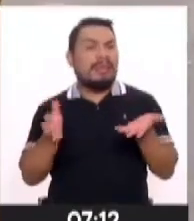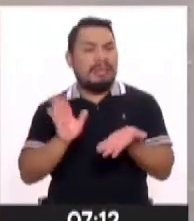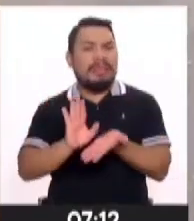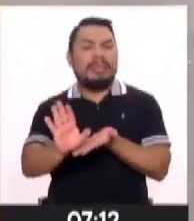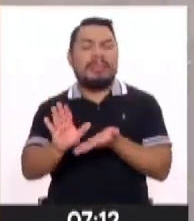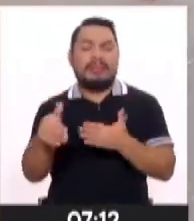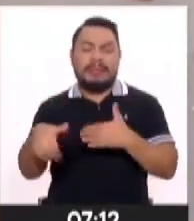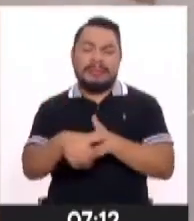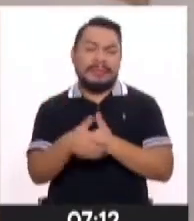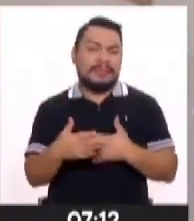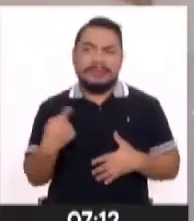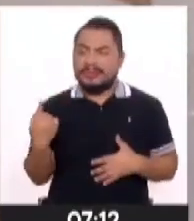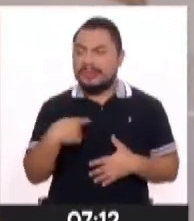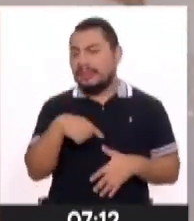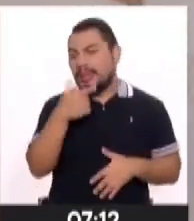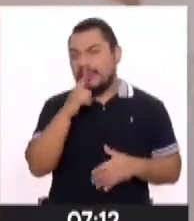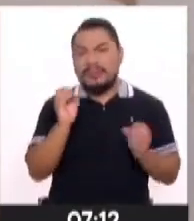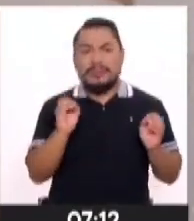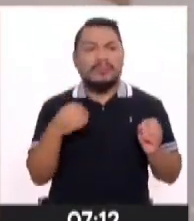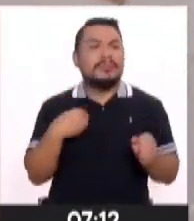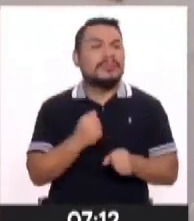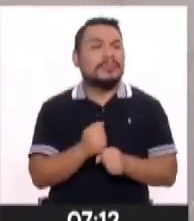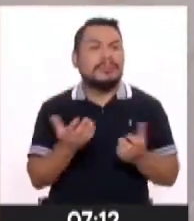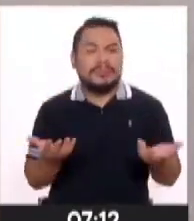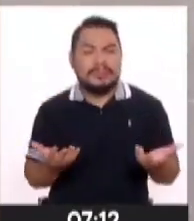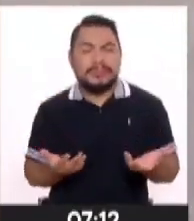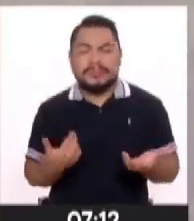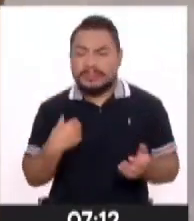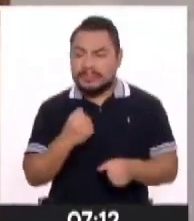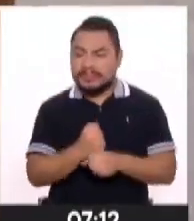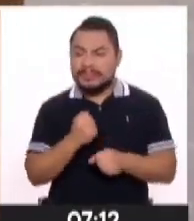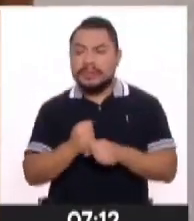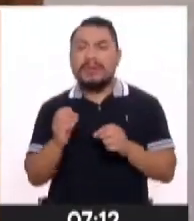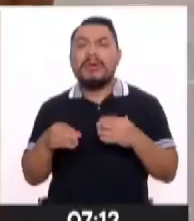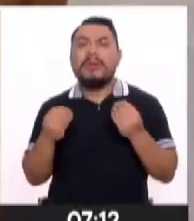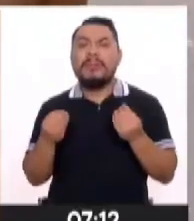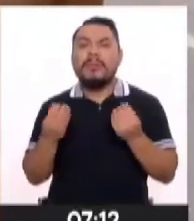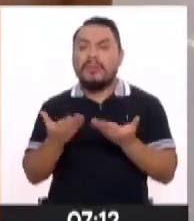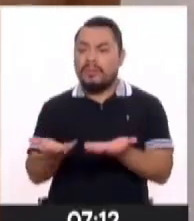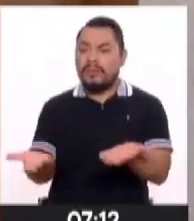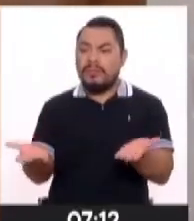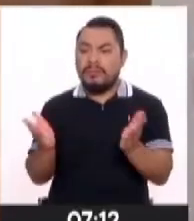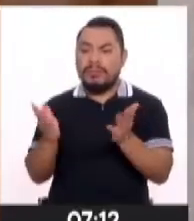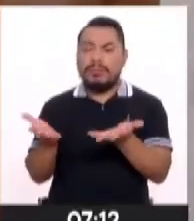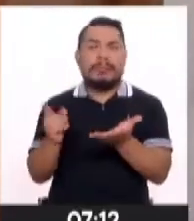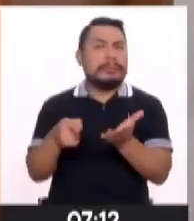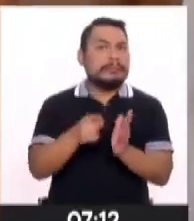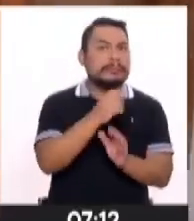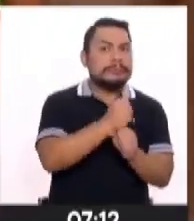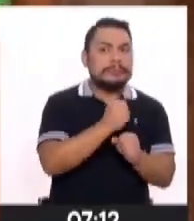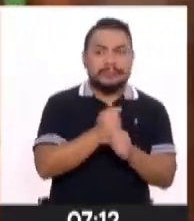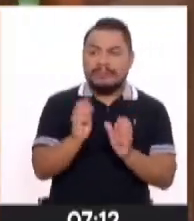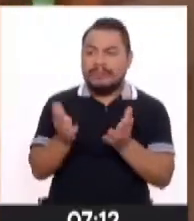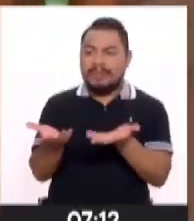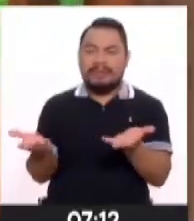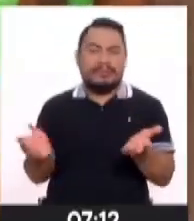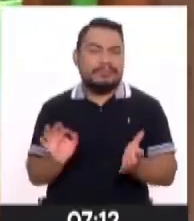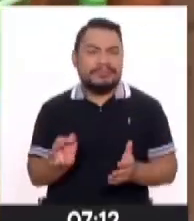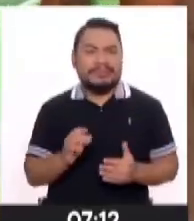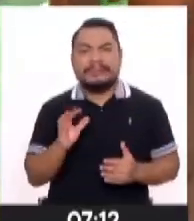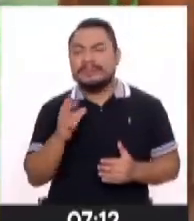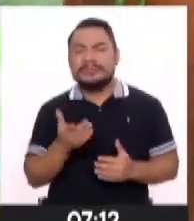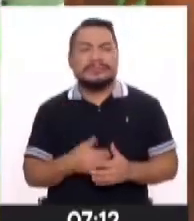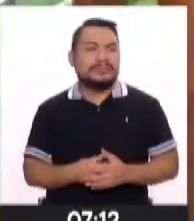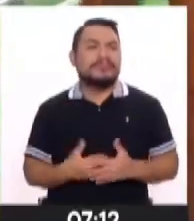No tenemos agua, no tenemos cómo trabajar. Si trabajamos, ¿cómo dejamos las cosas? ¿A dónde nos vamos?